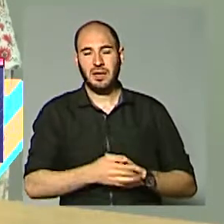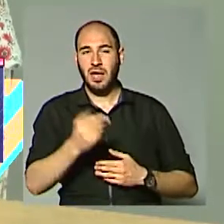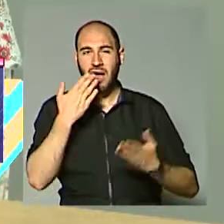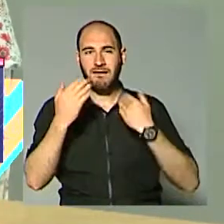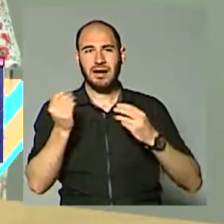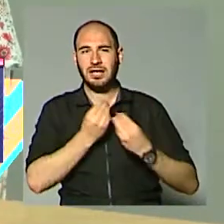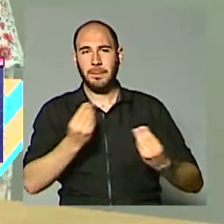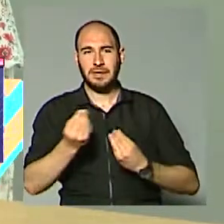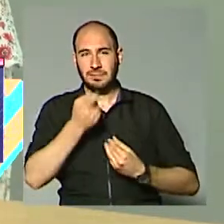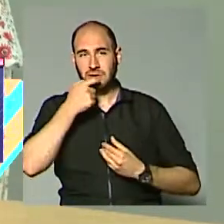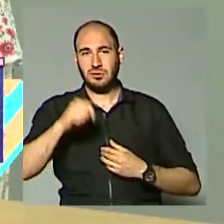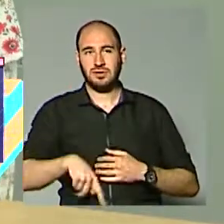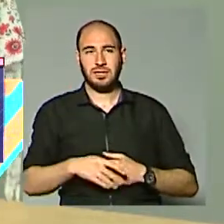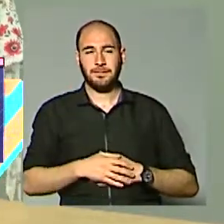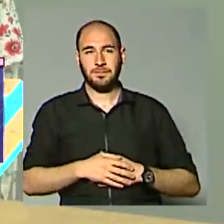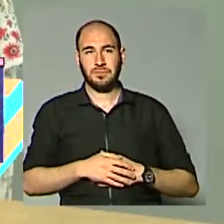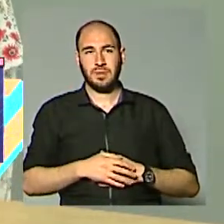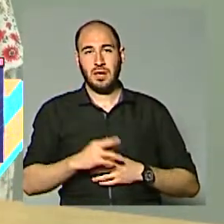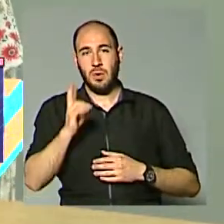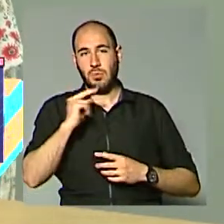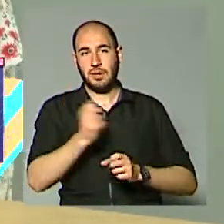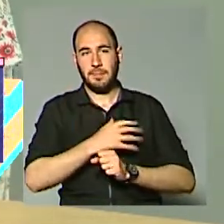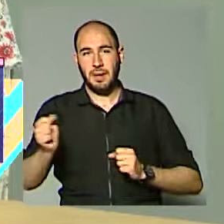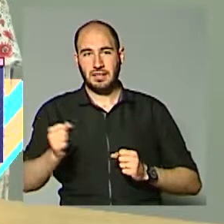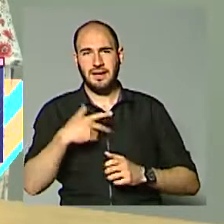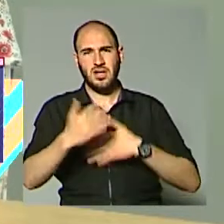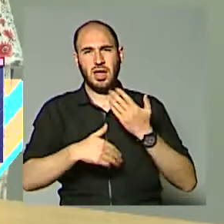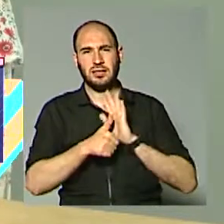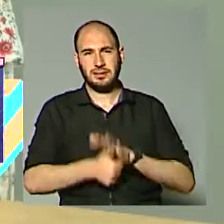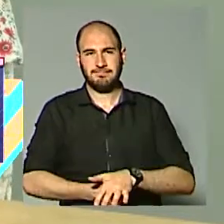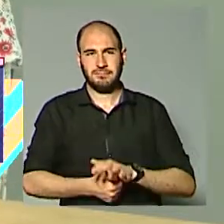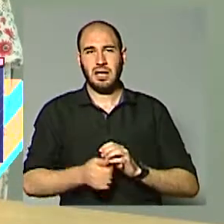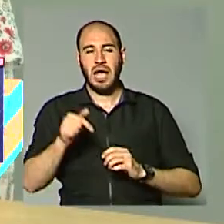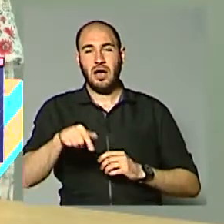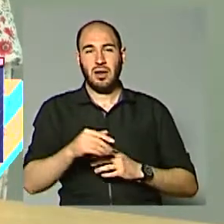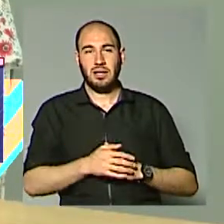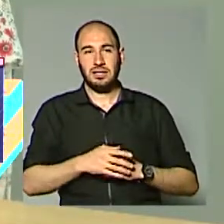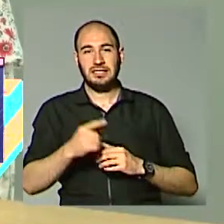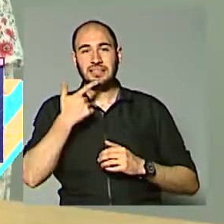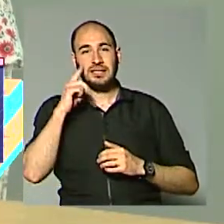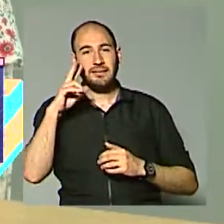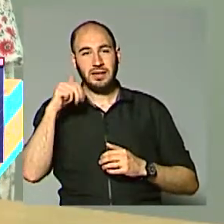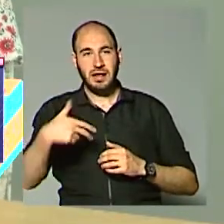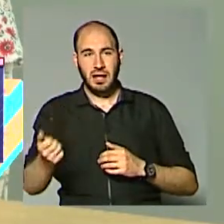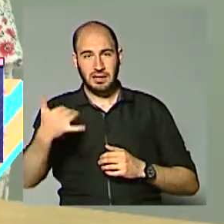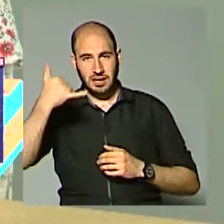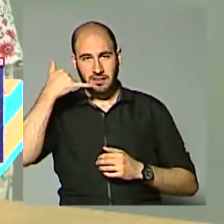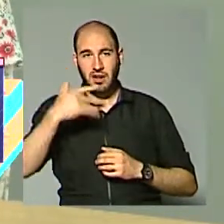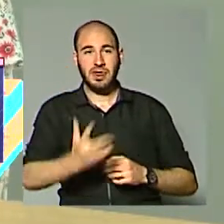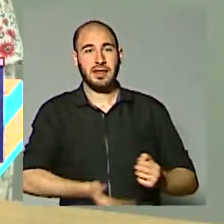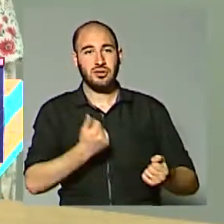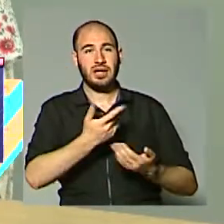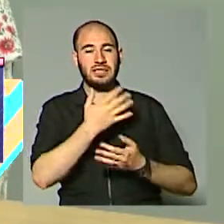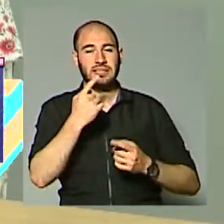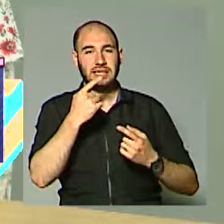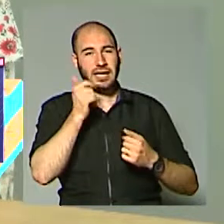de lo que está sucediendo en Mendoza con los femicidios, con violencia de género, tenemos a Silvina Anfuso, directora de Género y